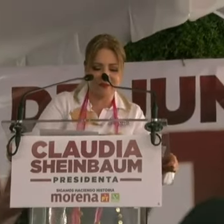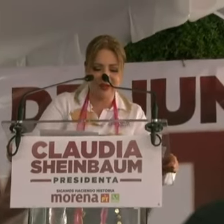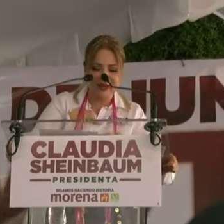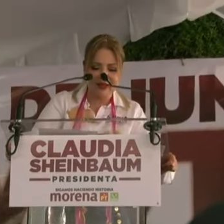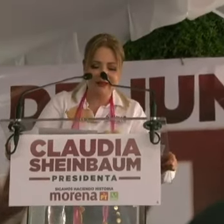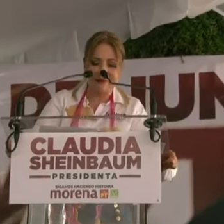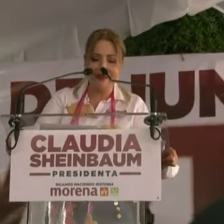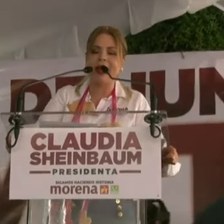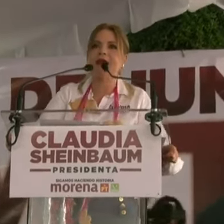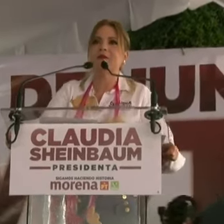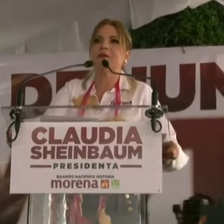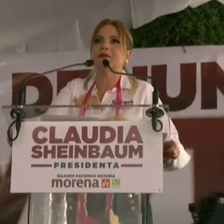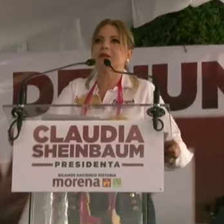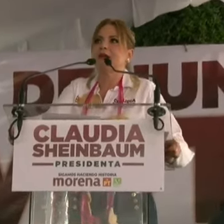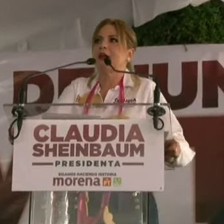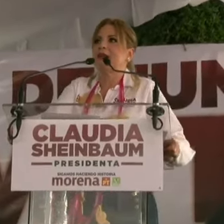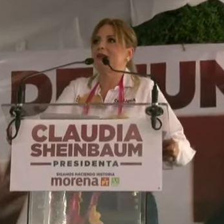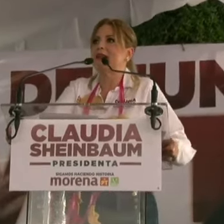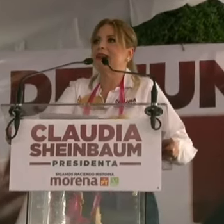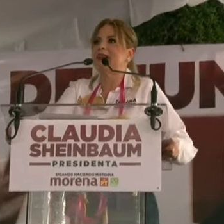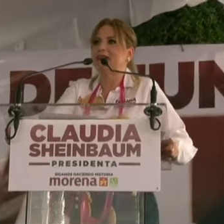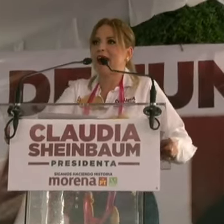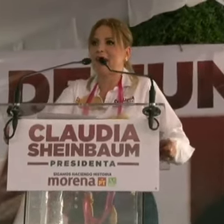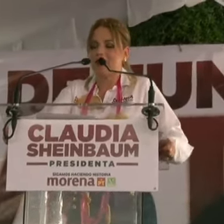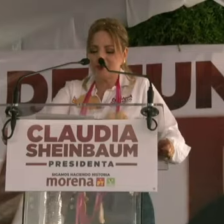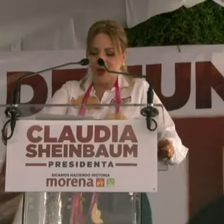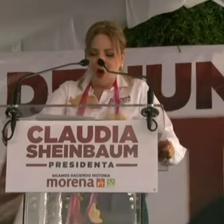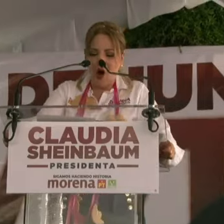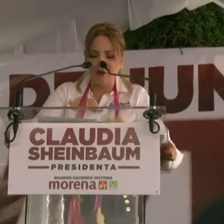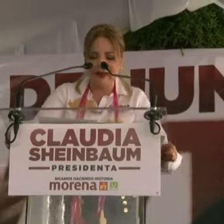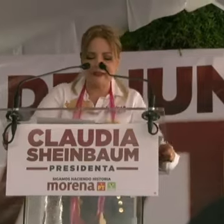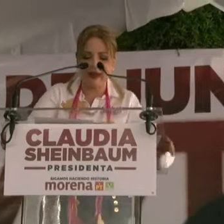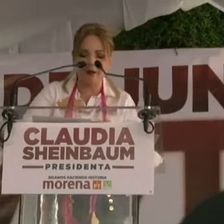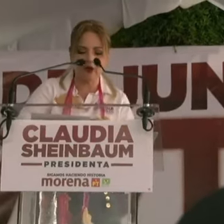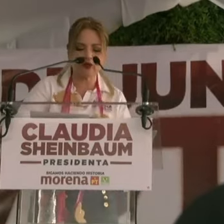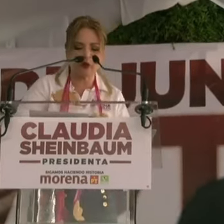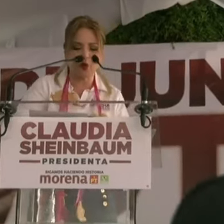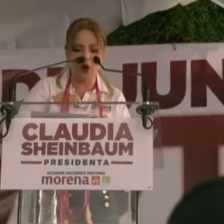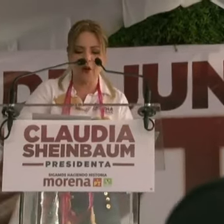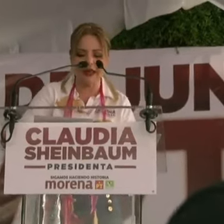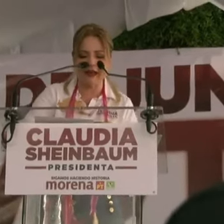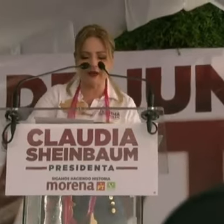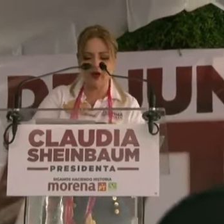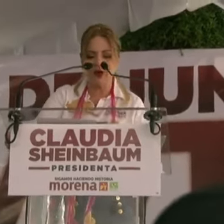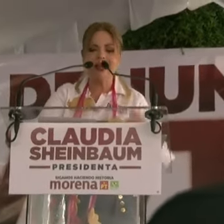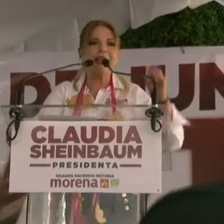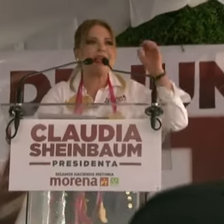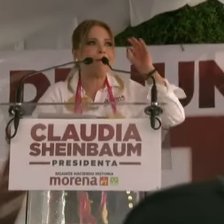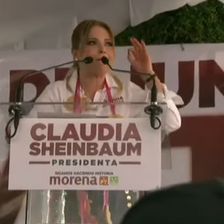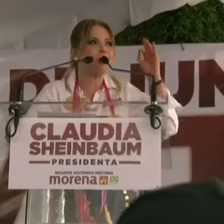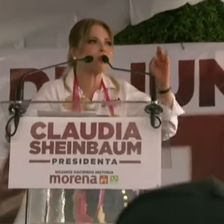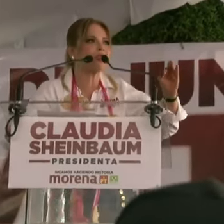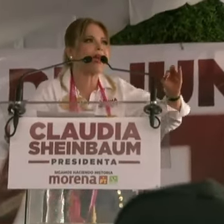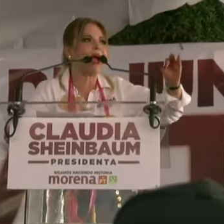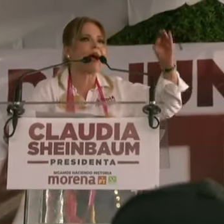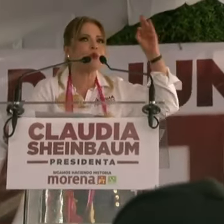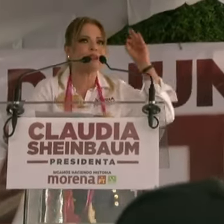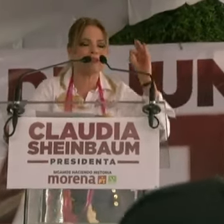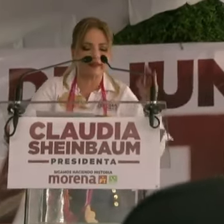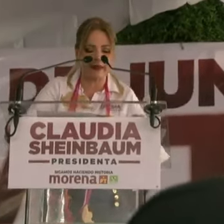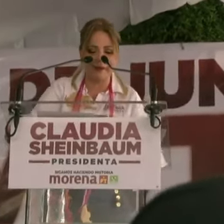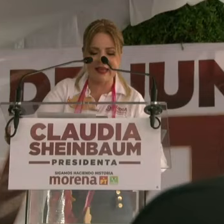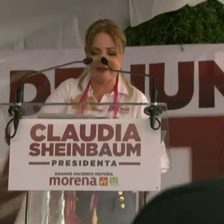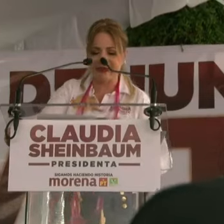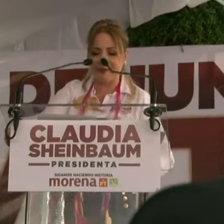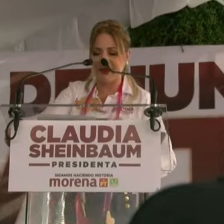nación. Y también desde el estado ofrecemos un gobierno que aporte a